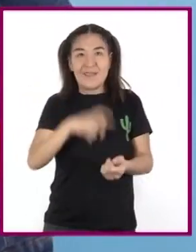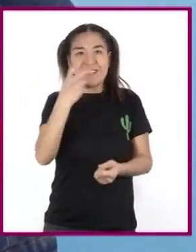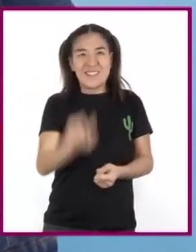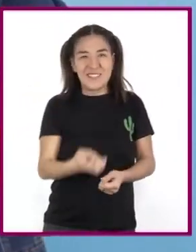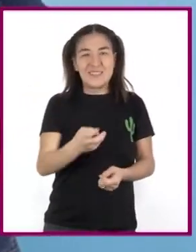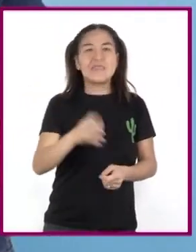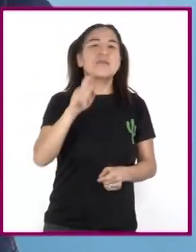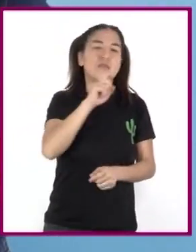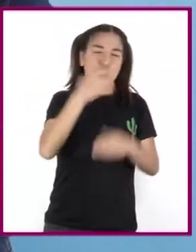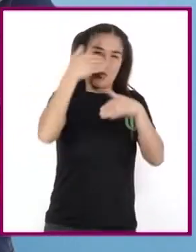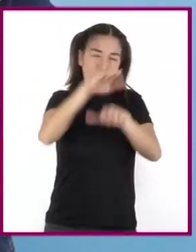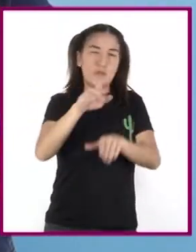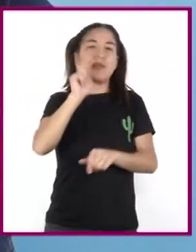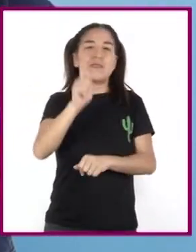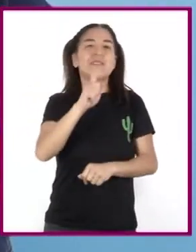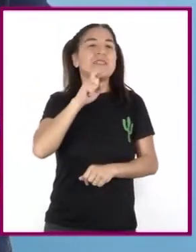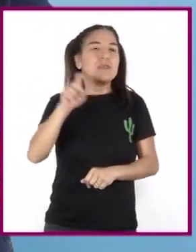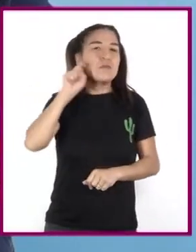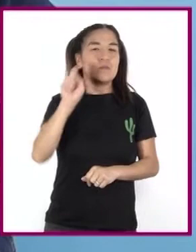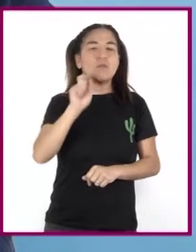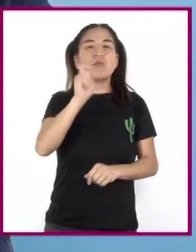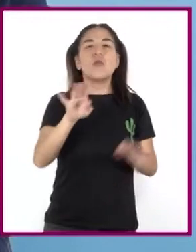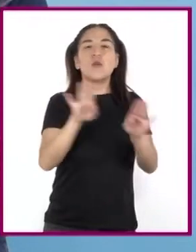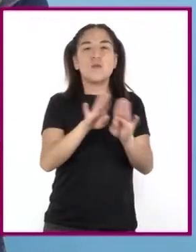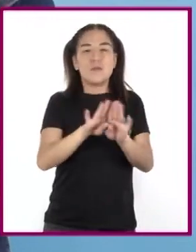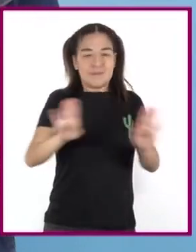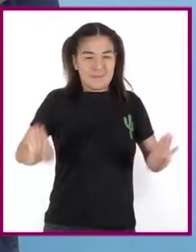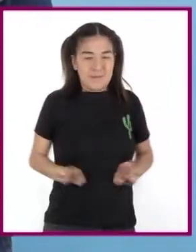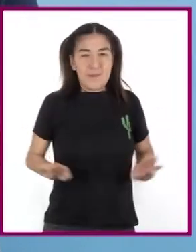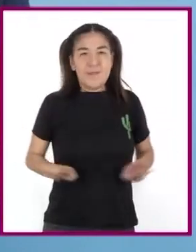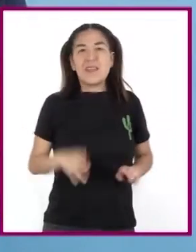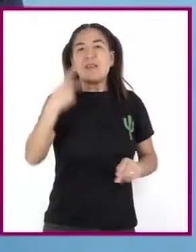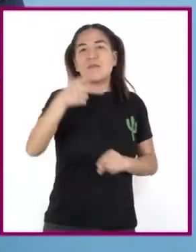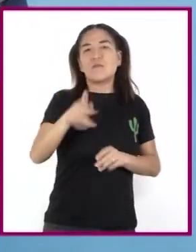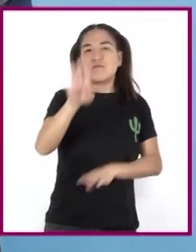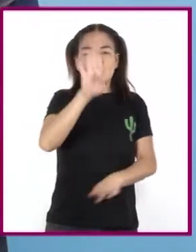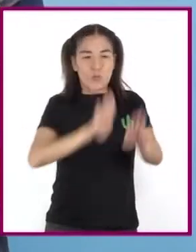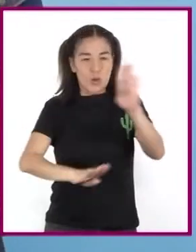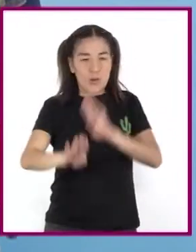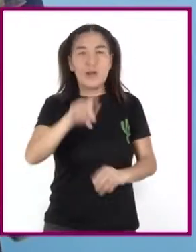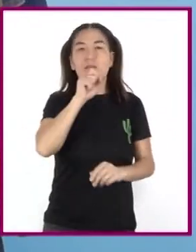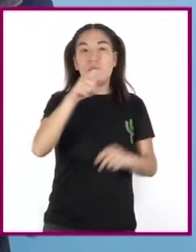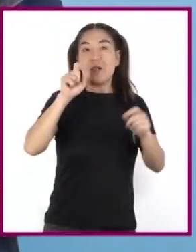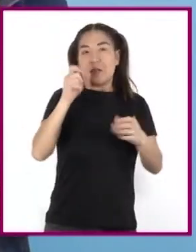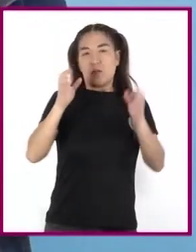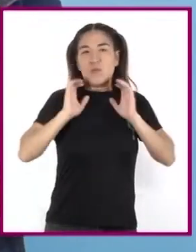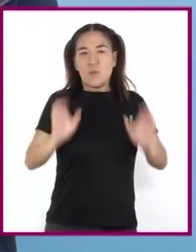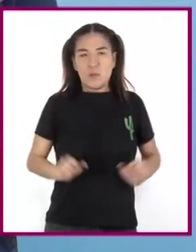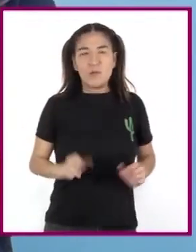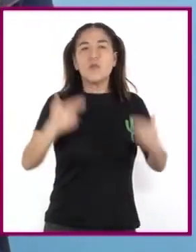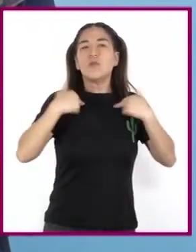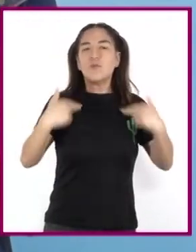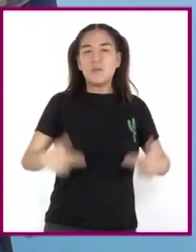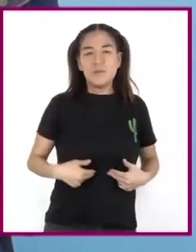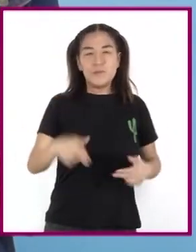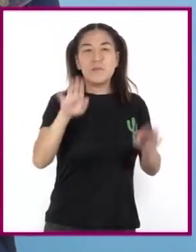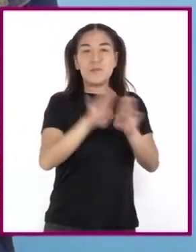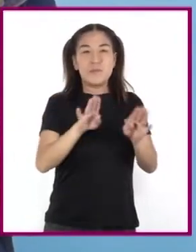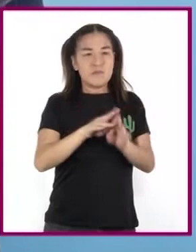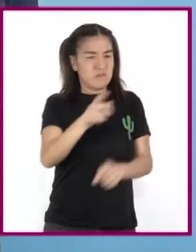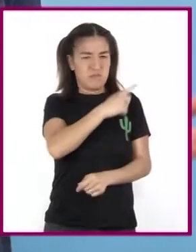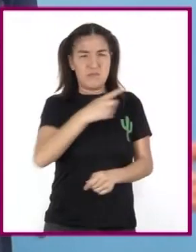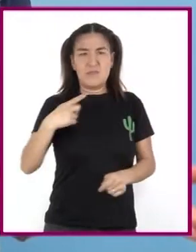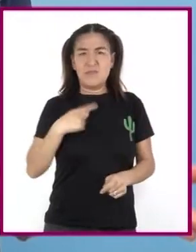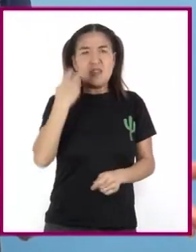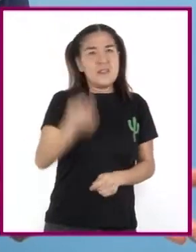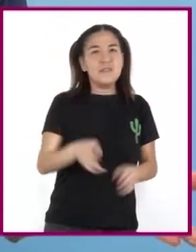relación al sexo, entendido como las particularidades biológicas y anatómicas de los seres humanos, no deben